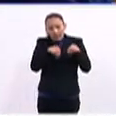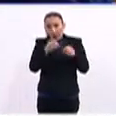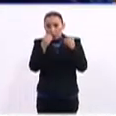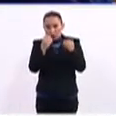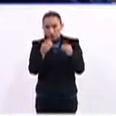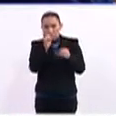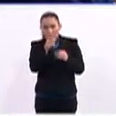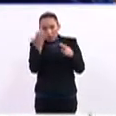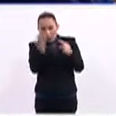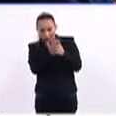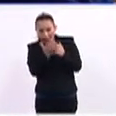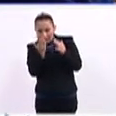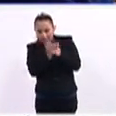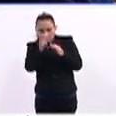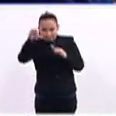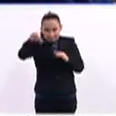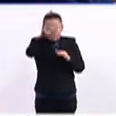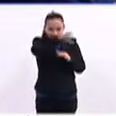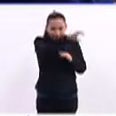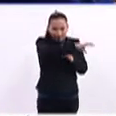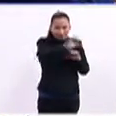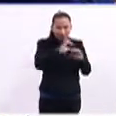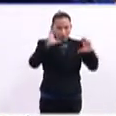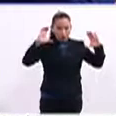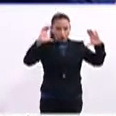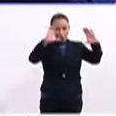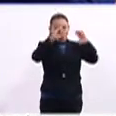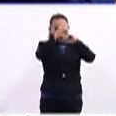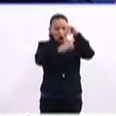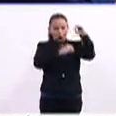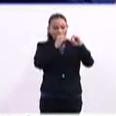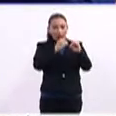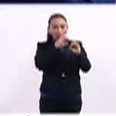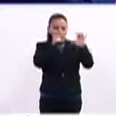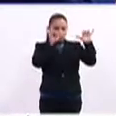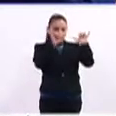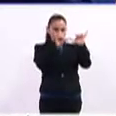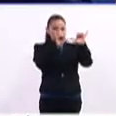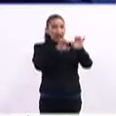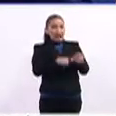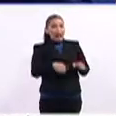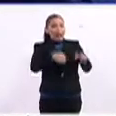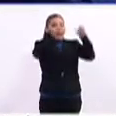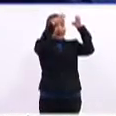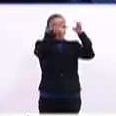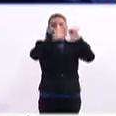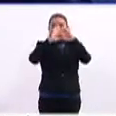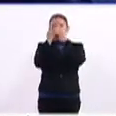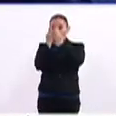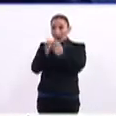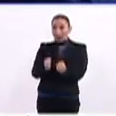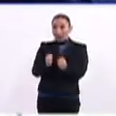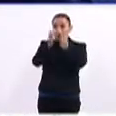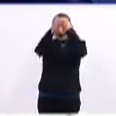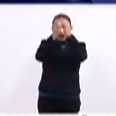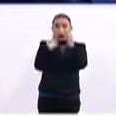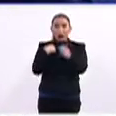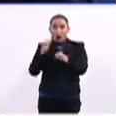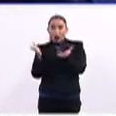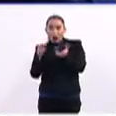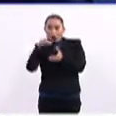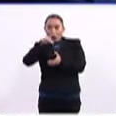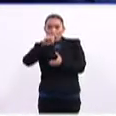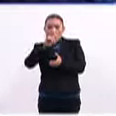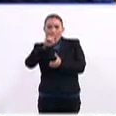de las partes que conformaban esa pieza estaban hechas a la medida del edificio, con la forma del edificio. Se sacaron